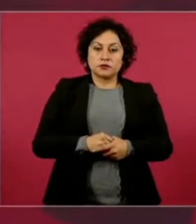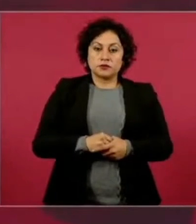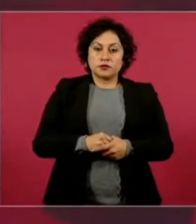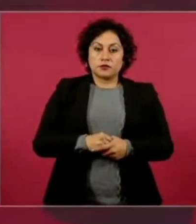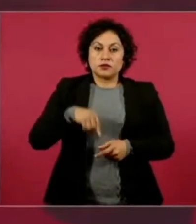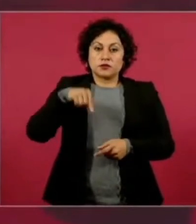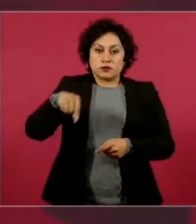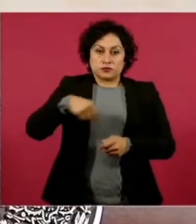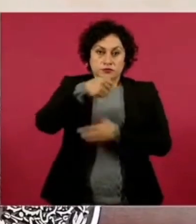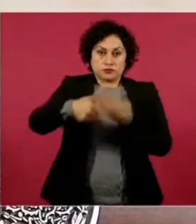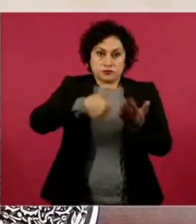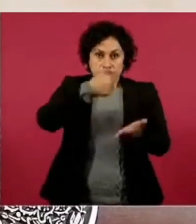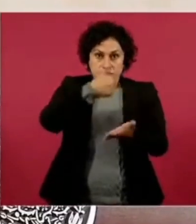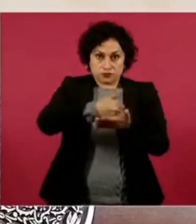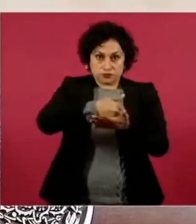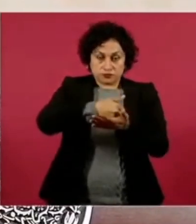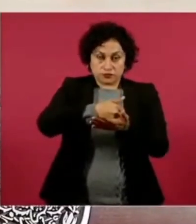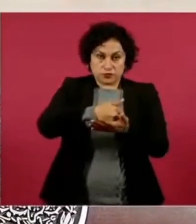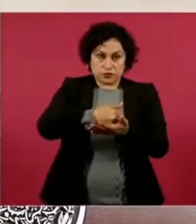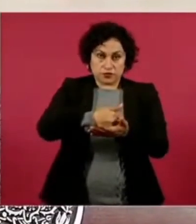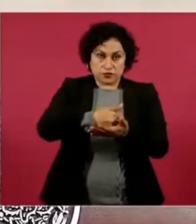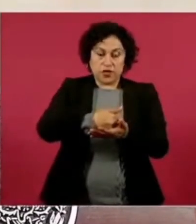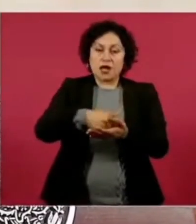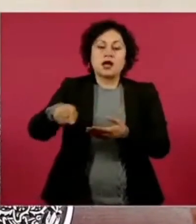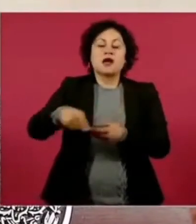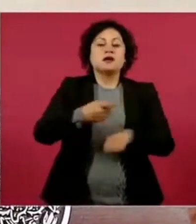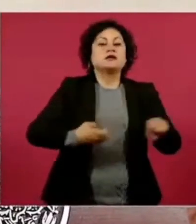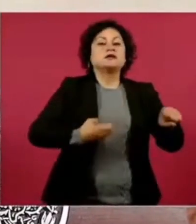distrito de Nuevo León.